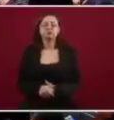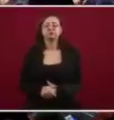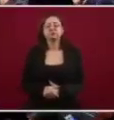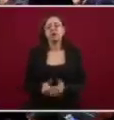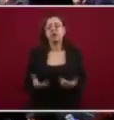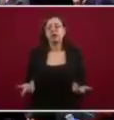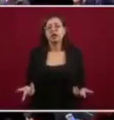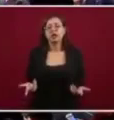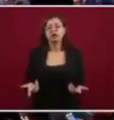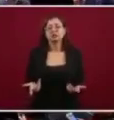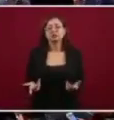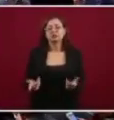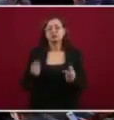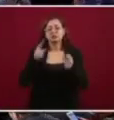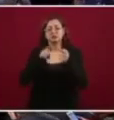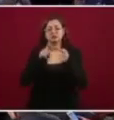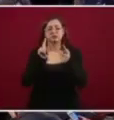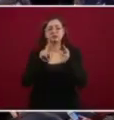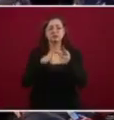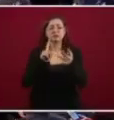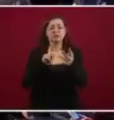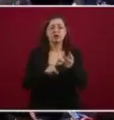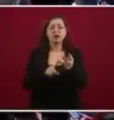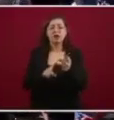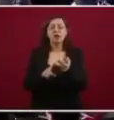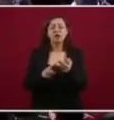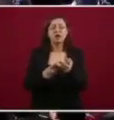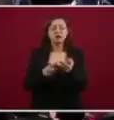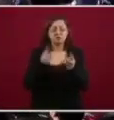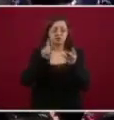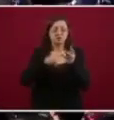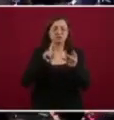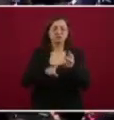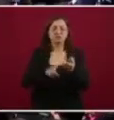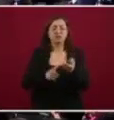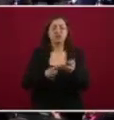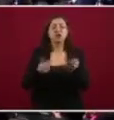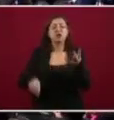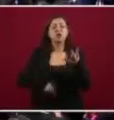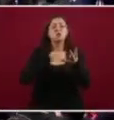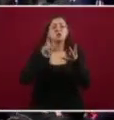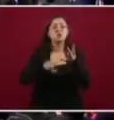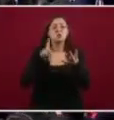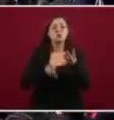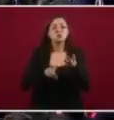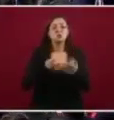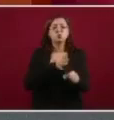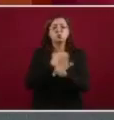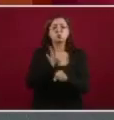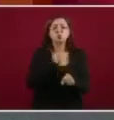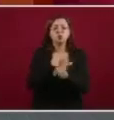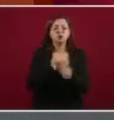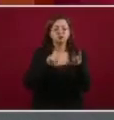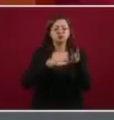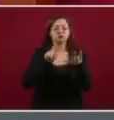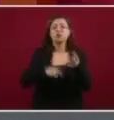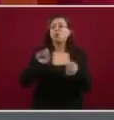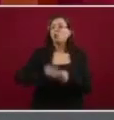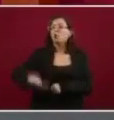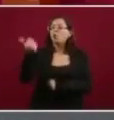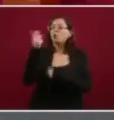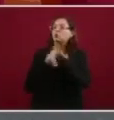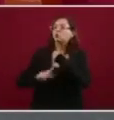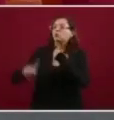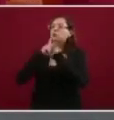decía, lo de inversión privada con el tercer motor. Y el cuarto motor es inversión extranjera,